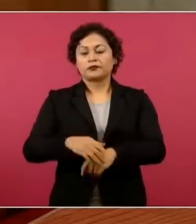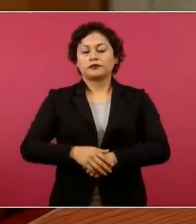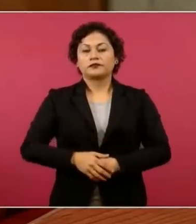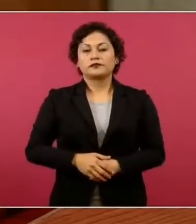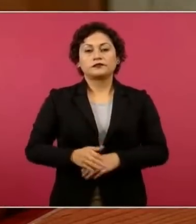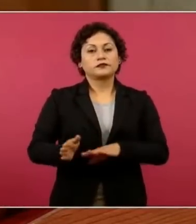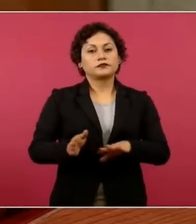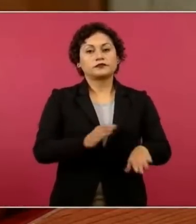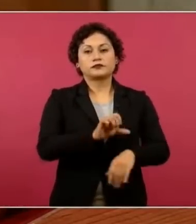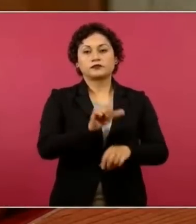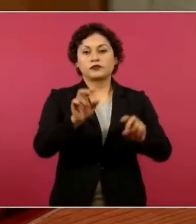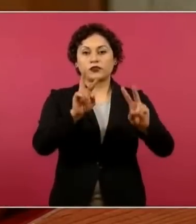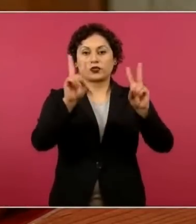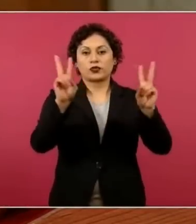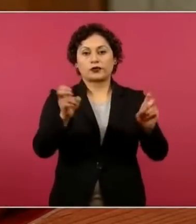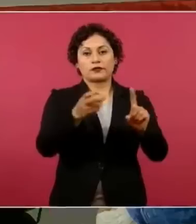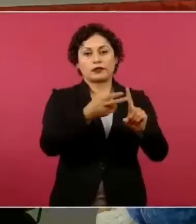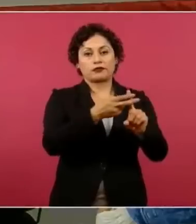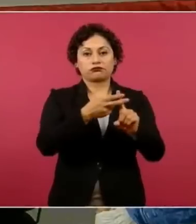Secuestro, es notorio